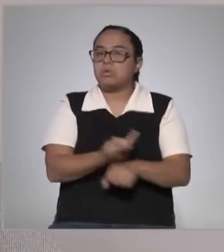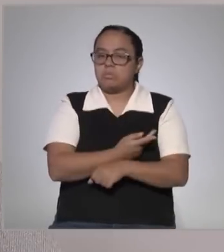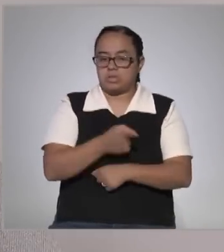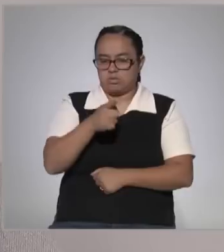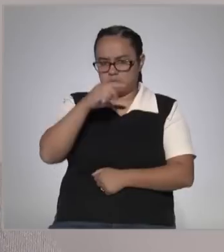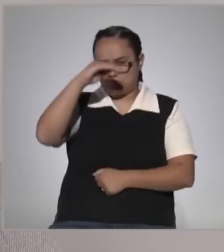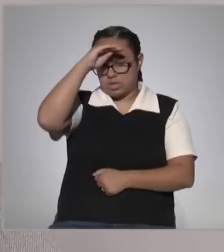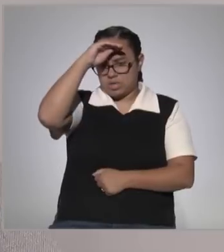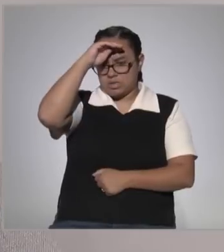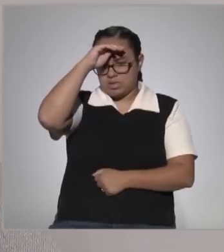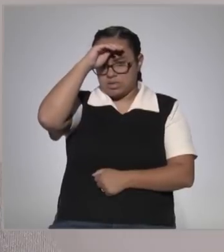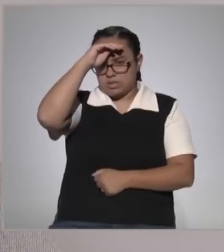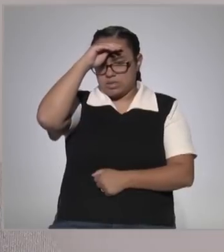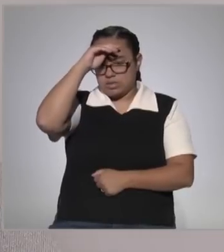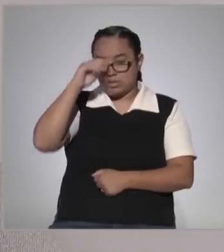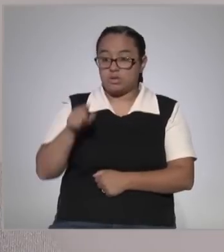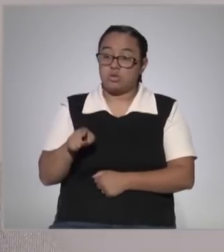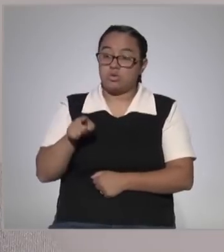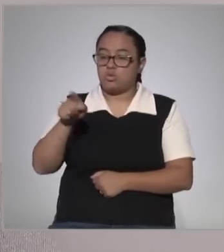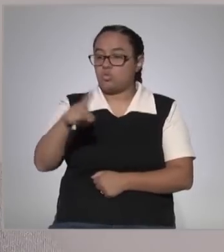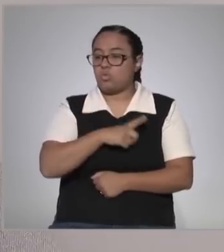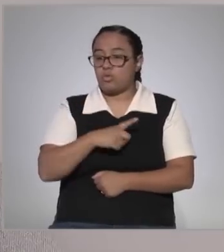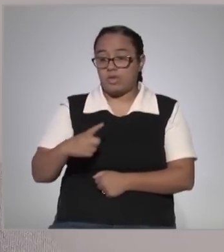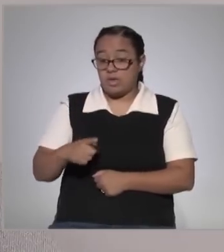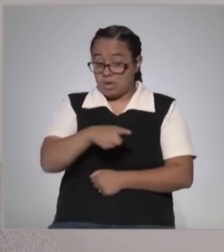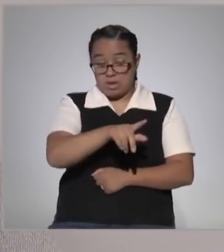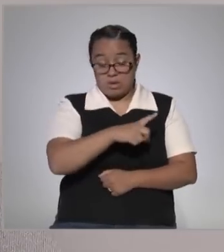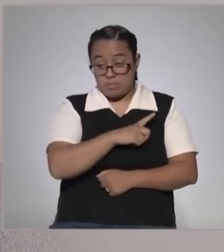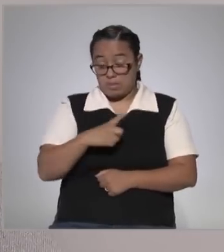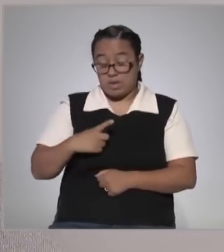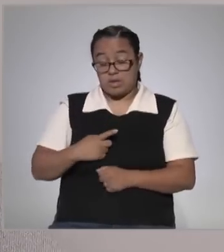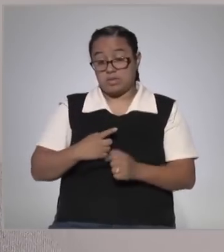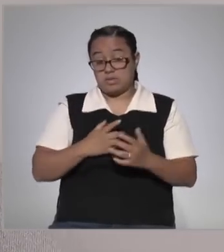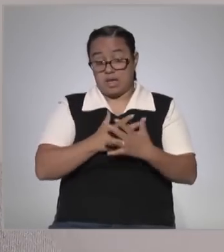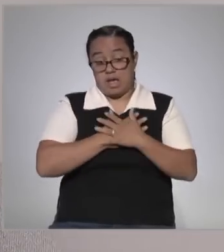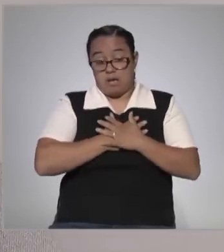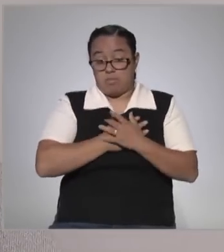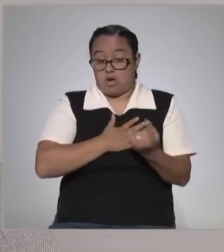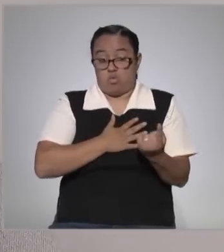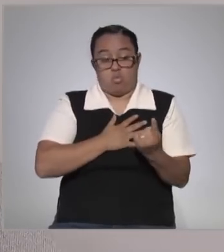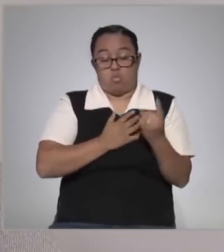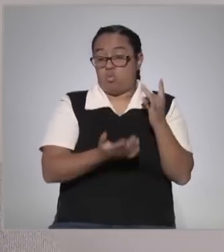sentido de pensar que tienes que estar en un luto eterno porque solo hay un amor en tu vida y